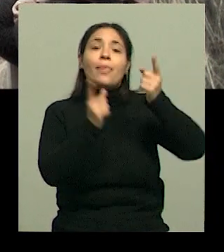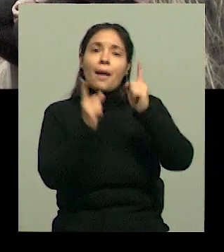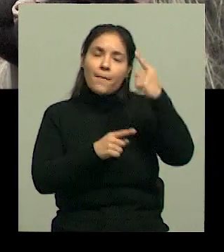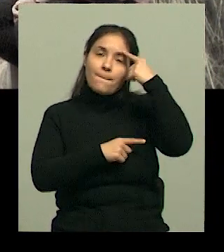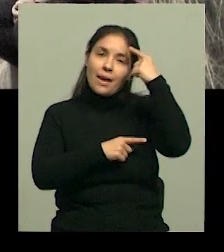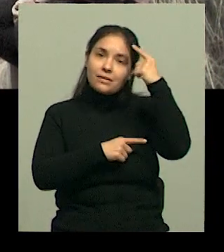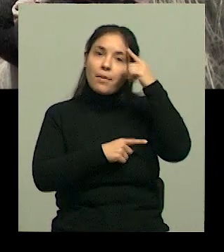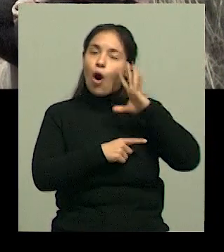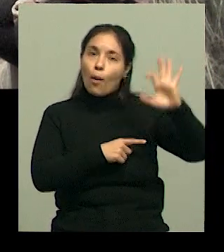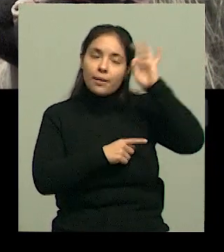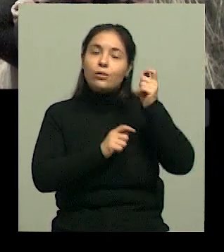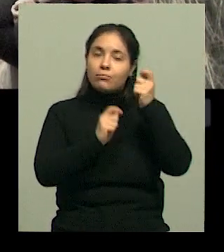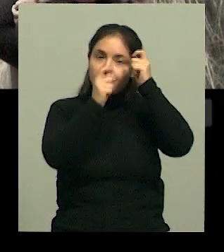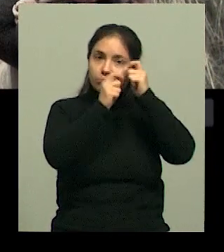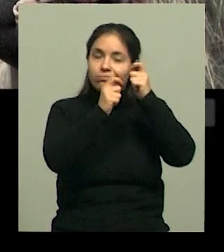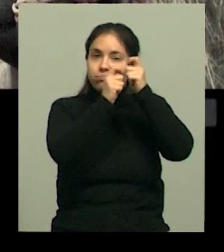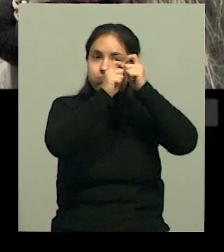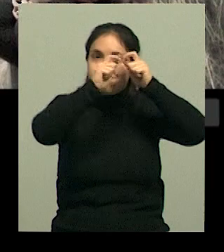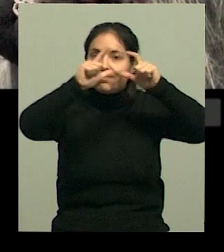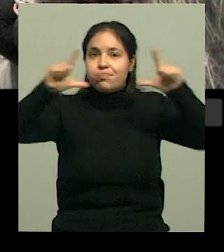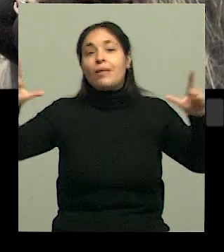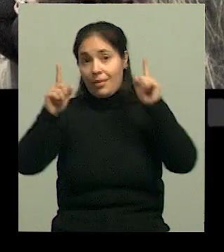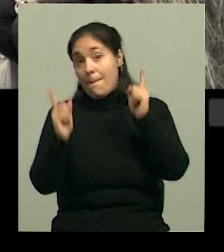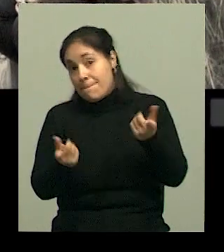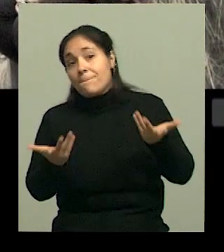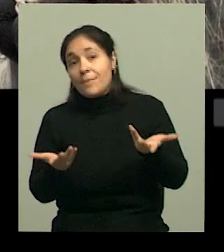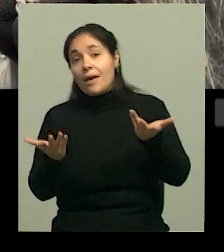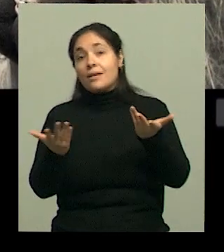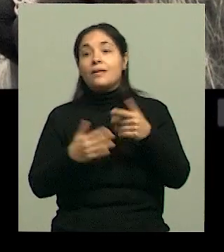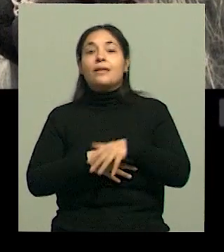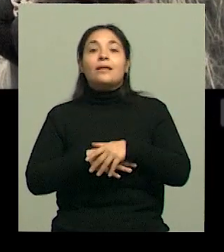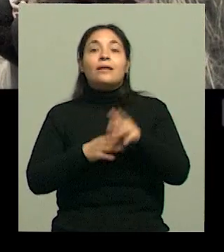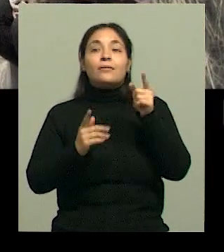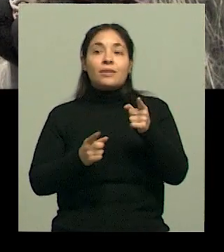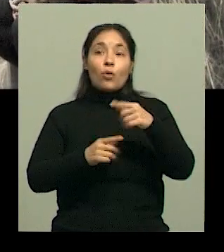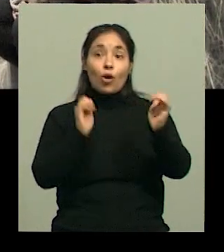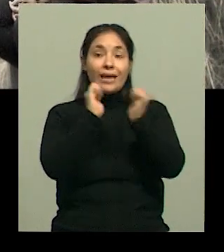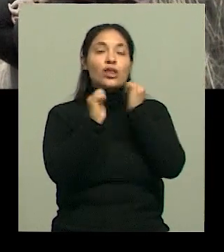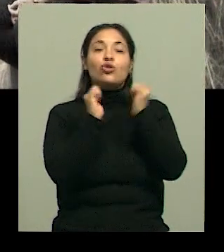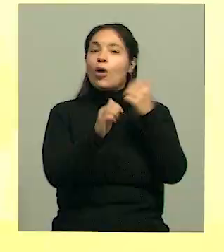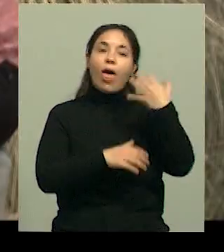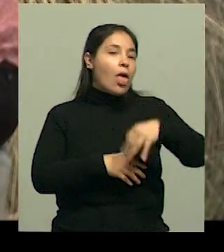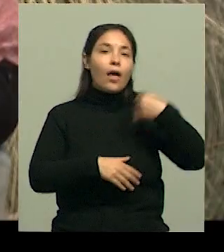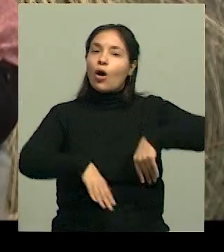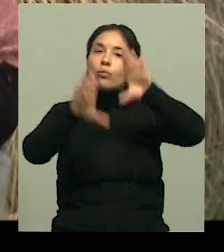pensamiento crítico. Claro. Y esa es la idea, ¿no? Una historia crítica, pero una historia siempre completa.